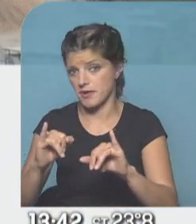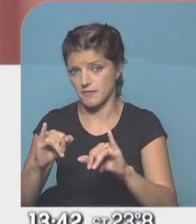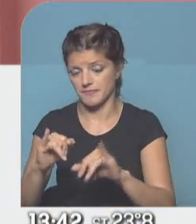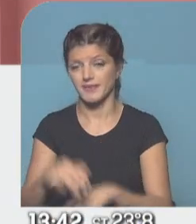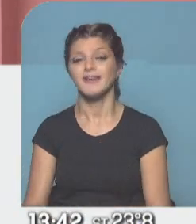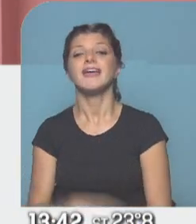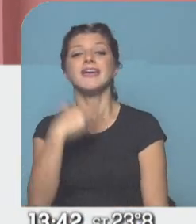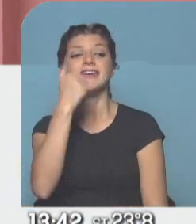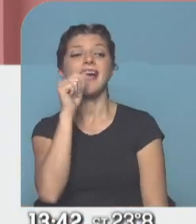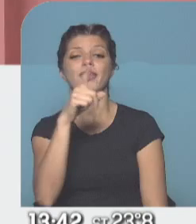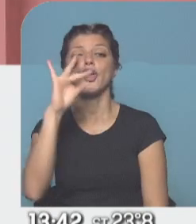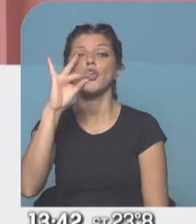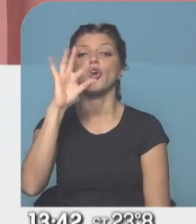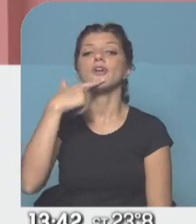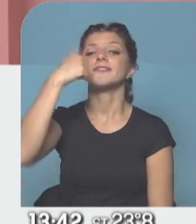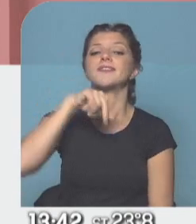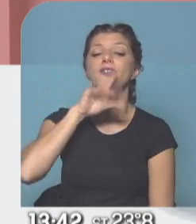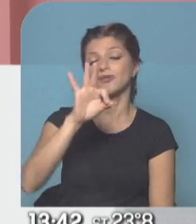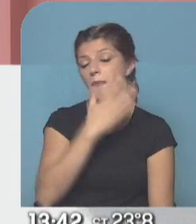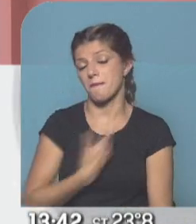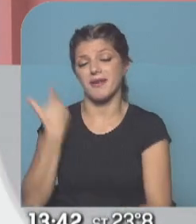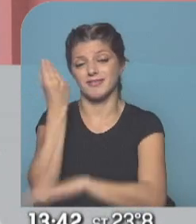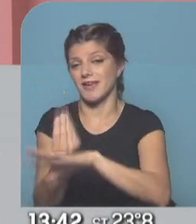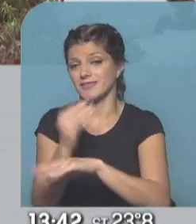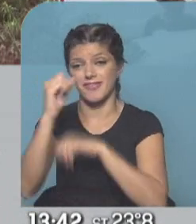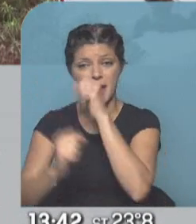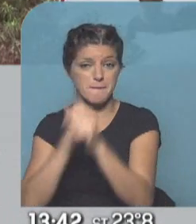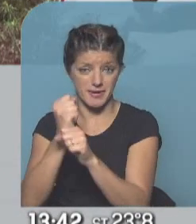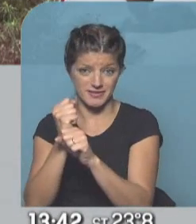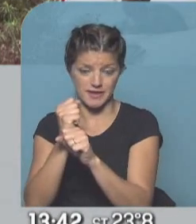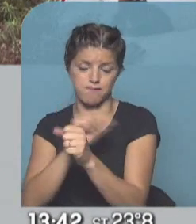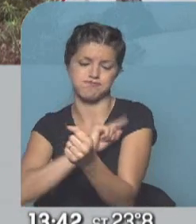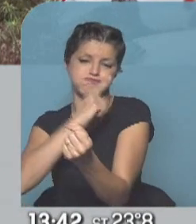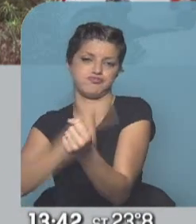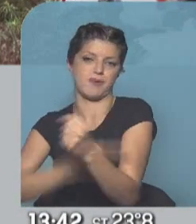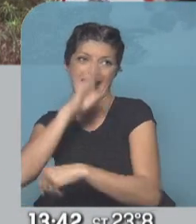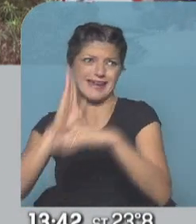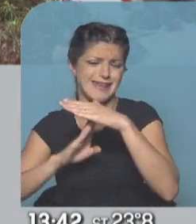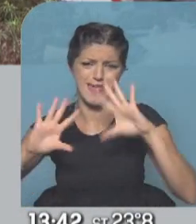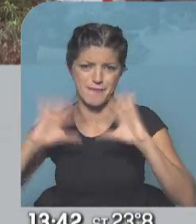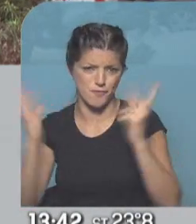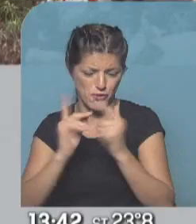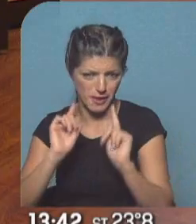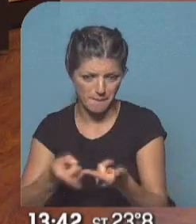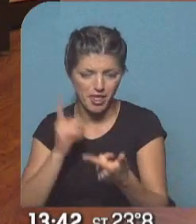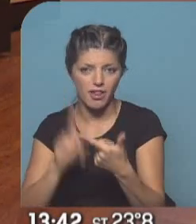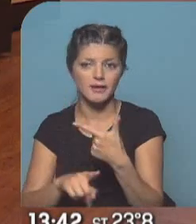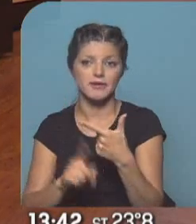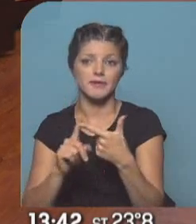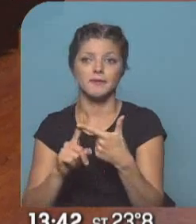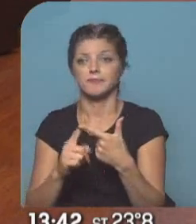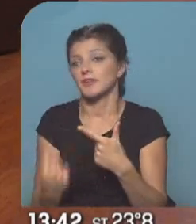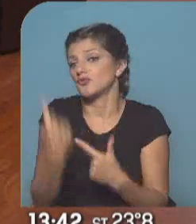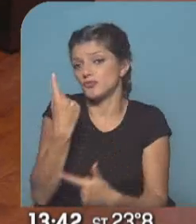la hija de Dos Santos es la presidenta de Sonangol, que la empresa también es una potencia internacional, y una